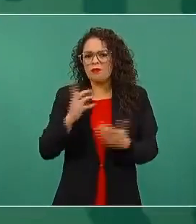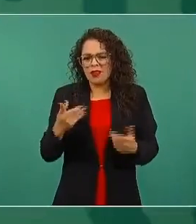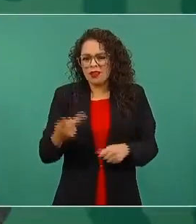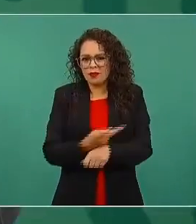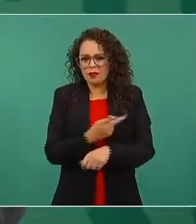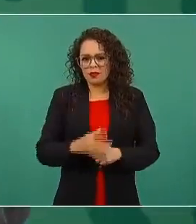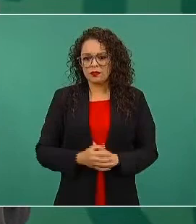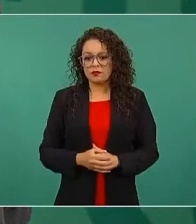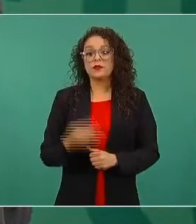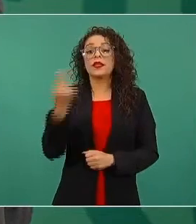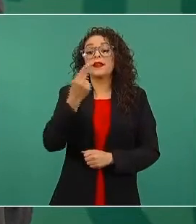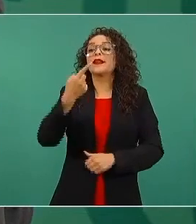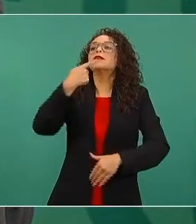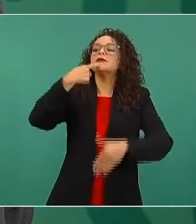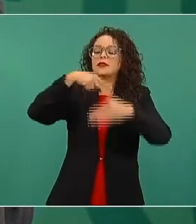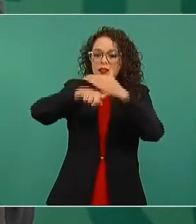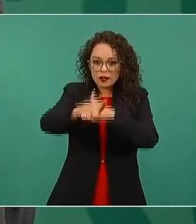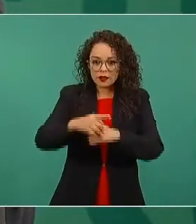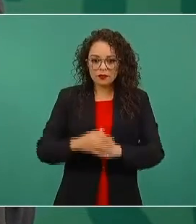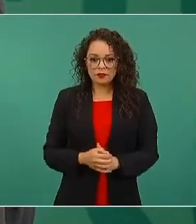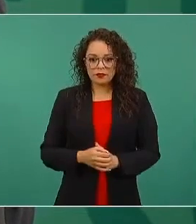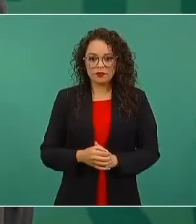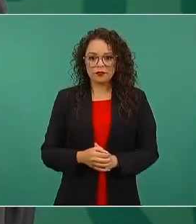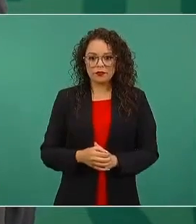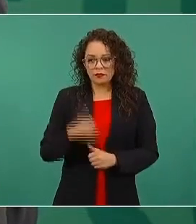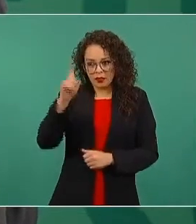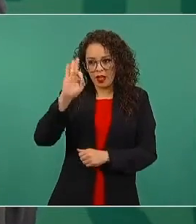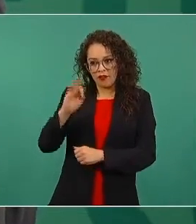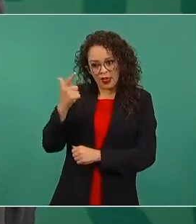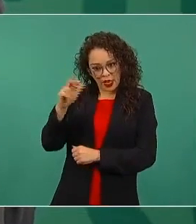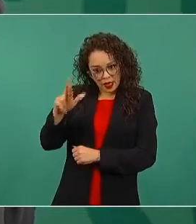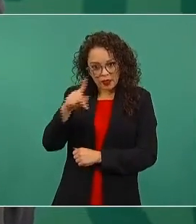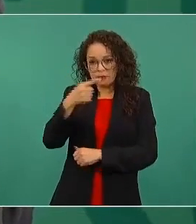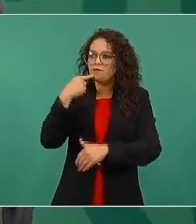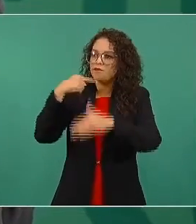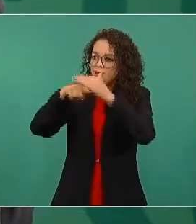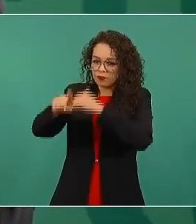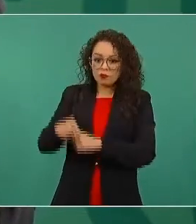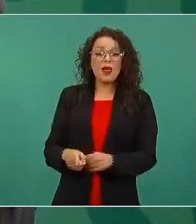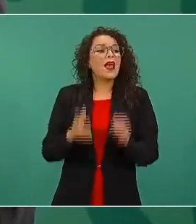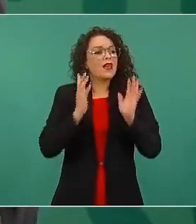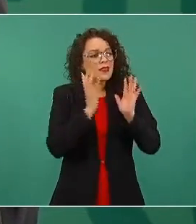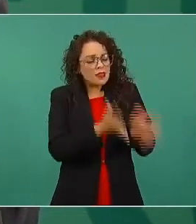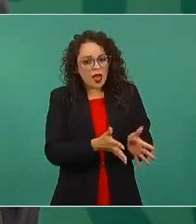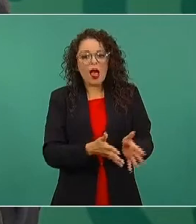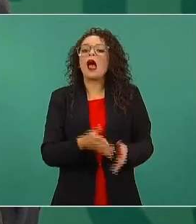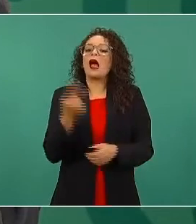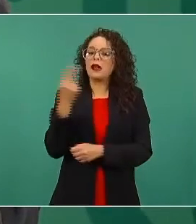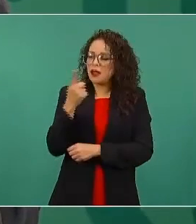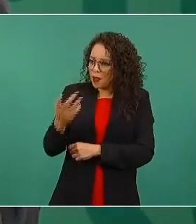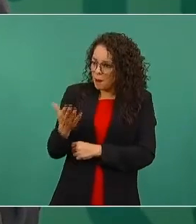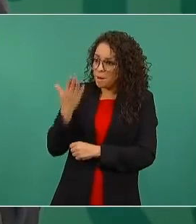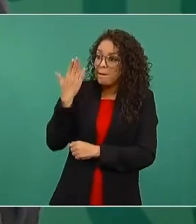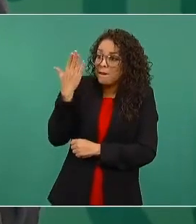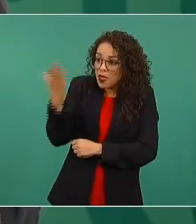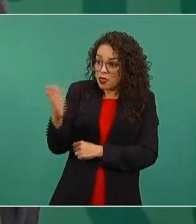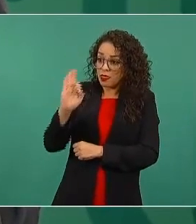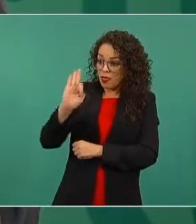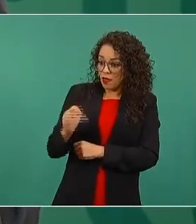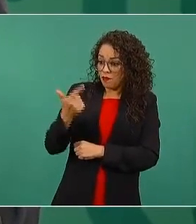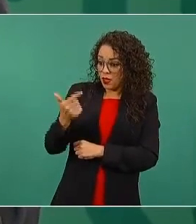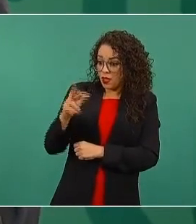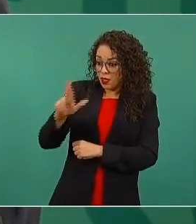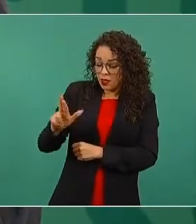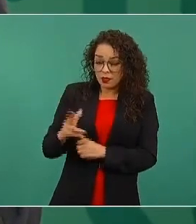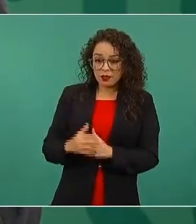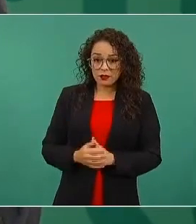presentarse denuncias. Ya hay denuncias, ante presidente. La fiscalía, pues hay que pedirle a la fiscalía que